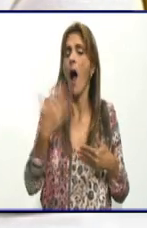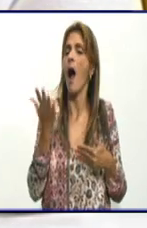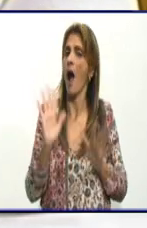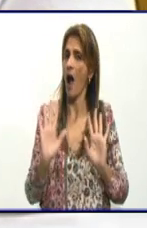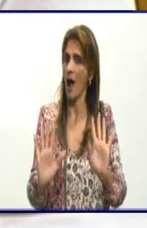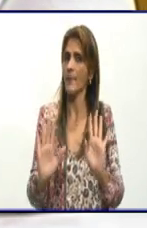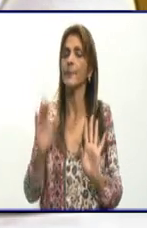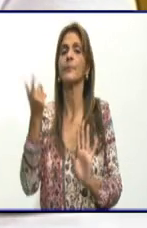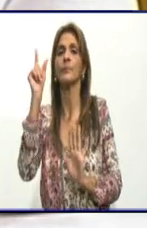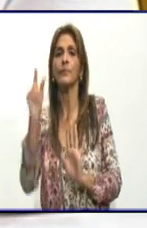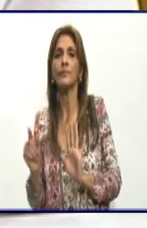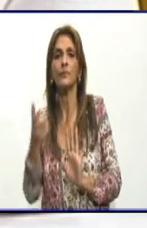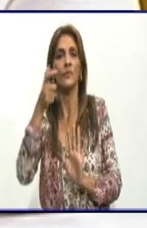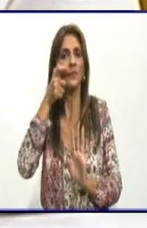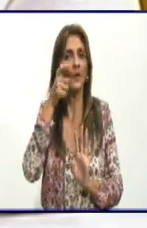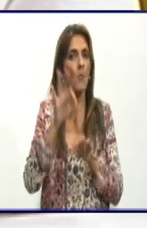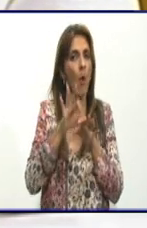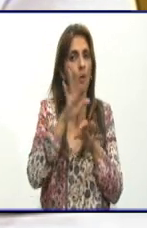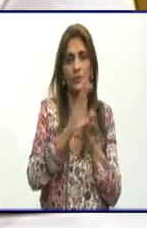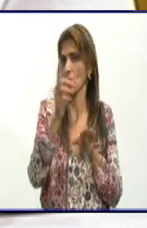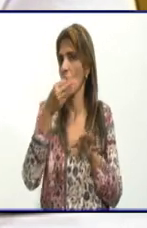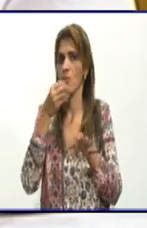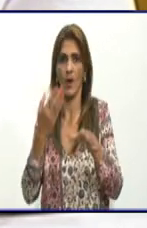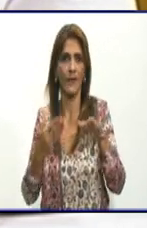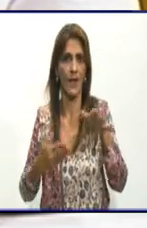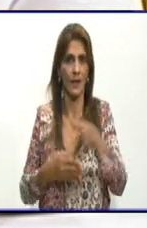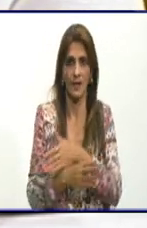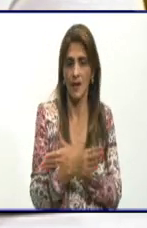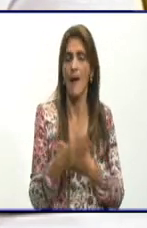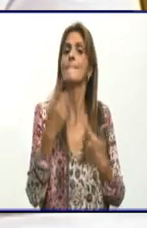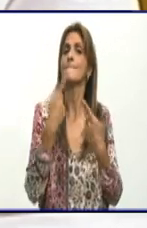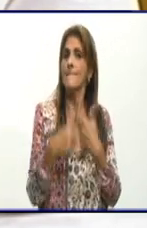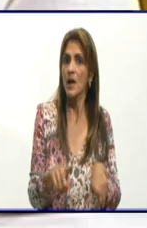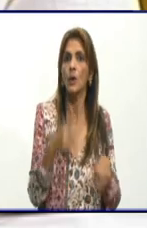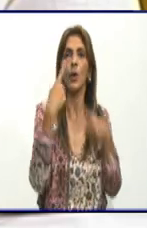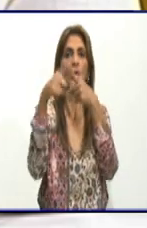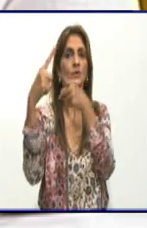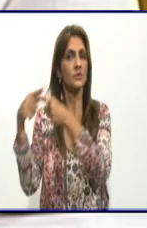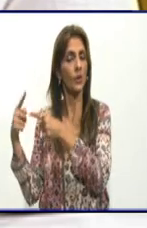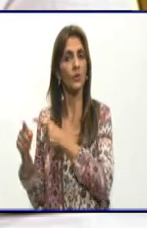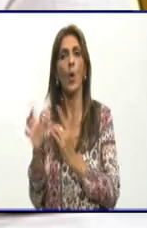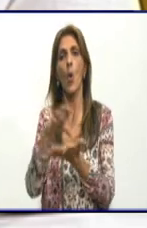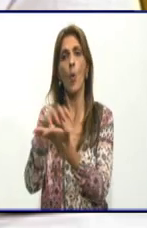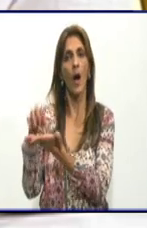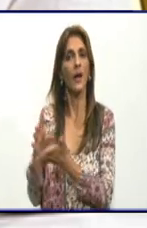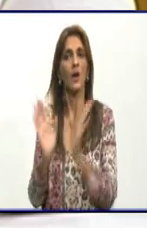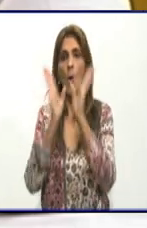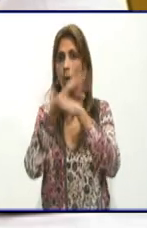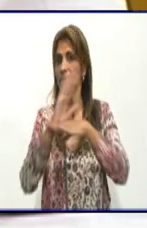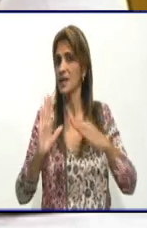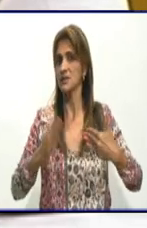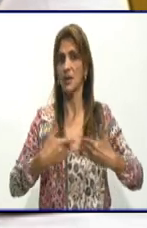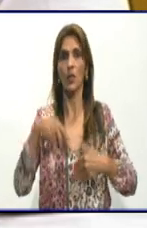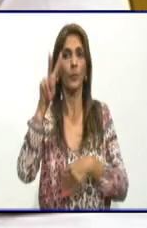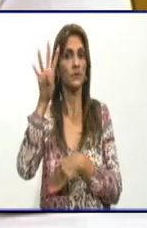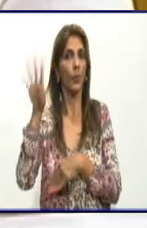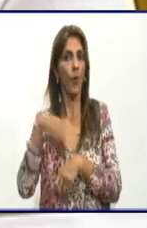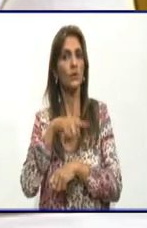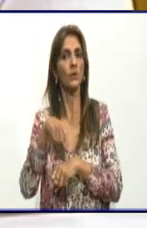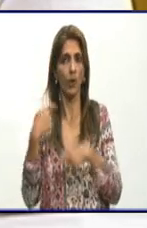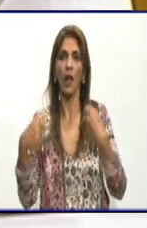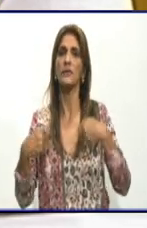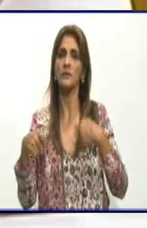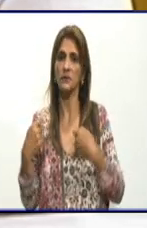autofocal, porque alguien tiene que revisar qué está pasando con los depósitos de agua, si está la presencia del mosquito. Y entonces es importante que